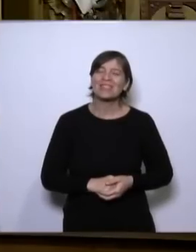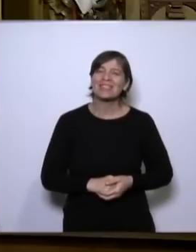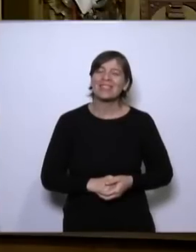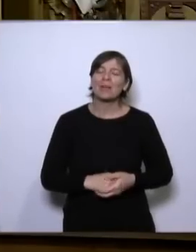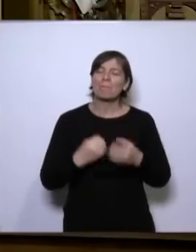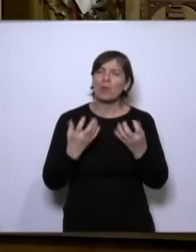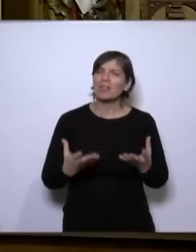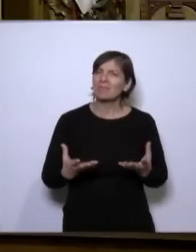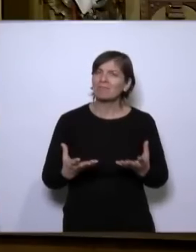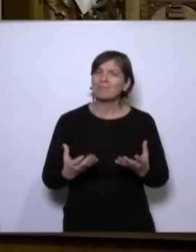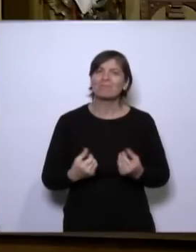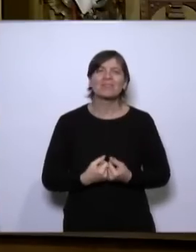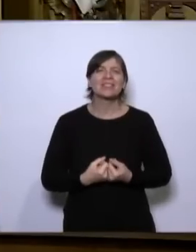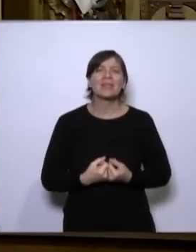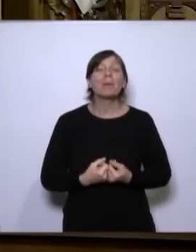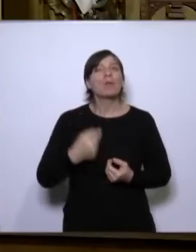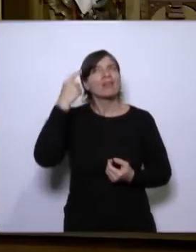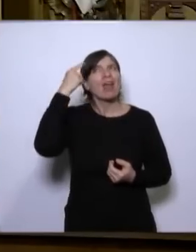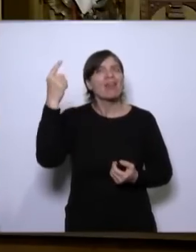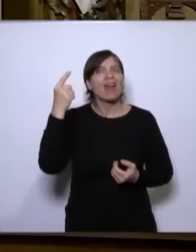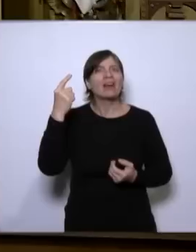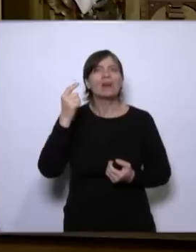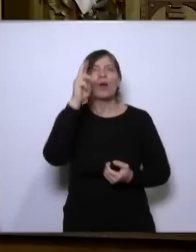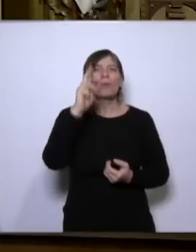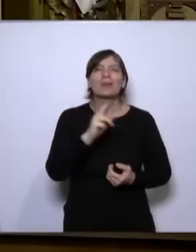porque esta idea de